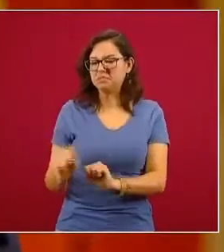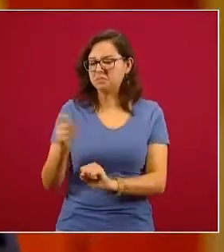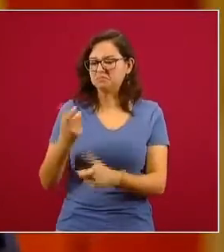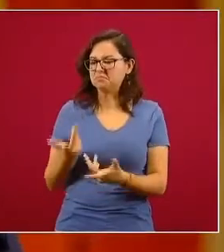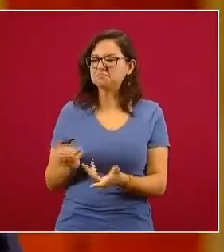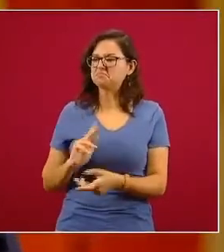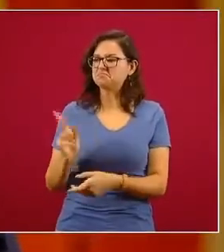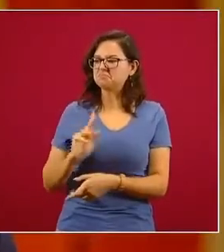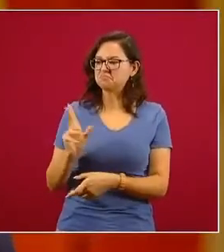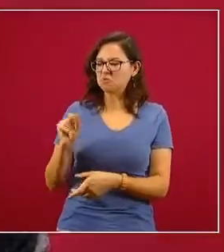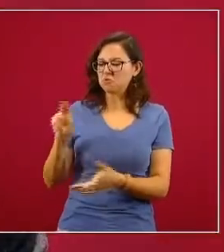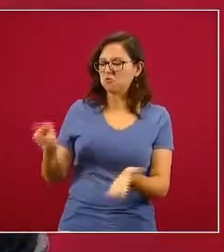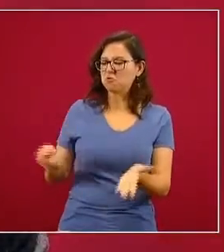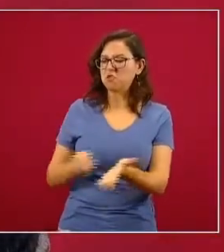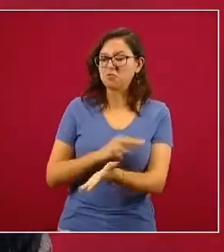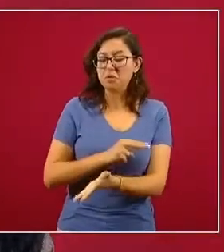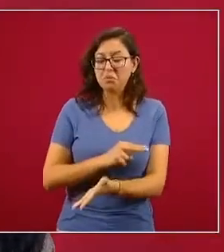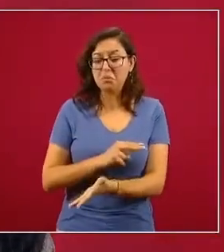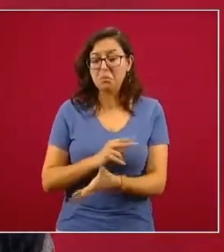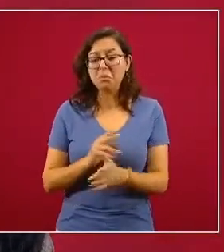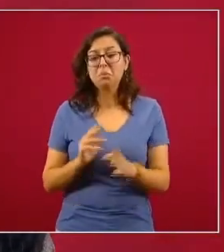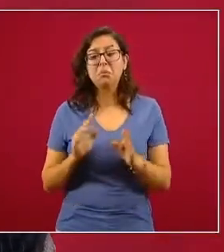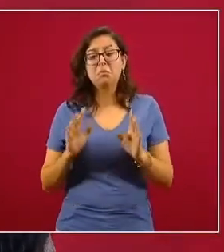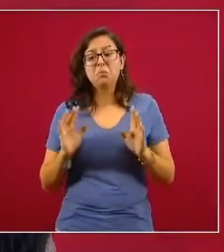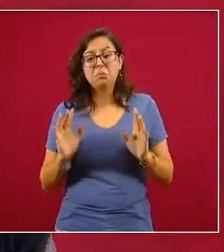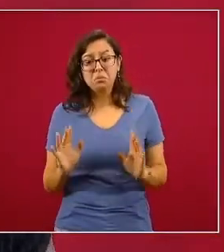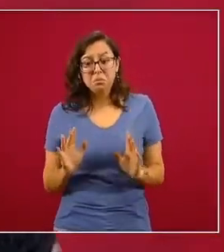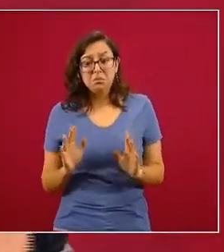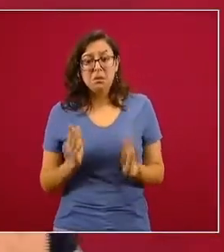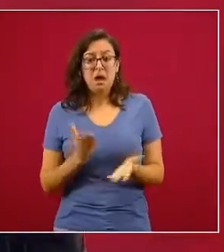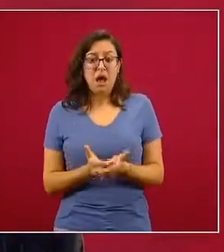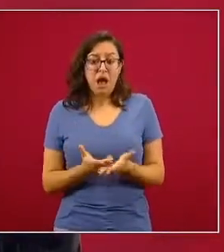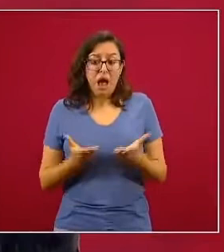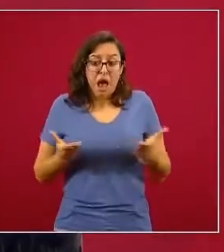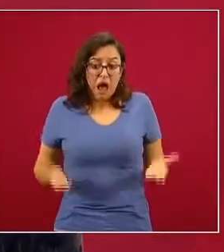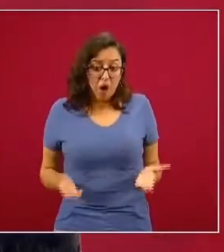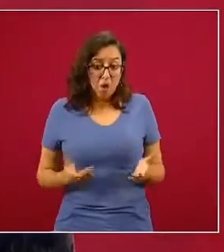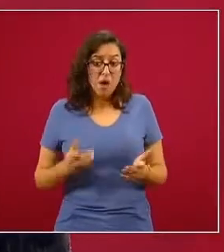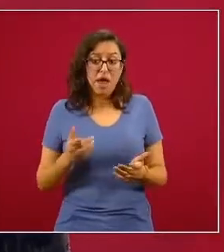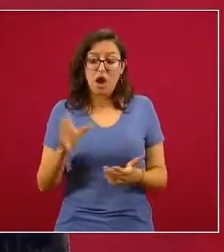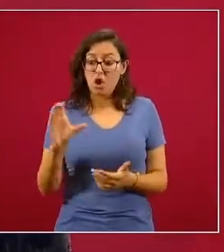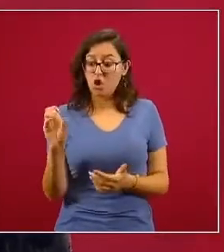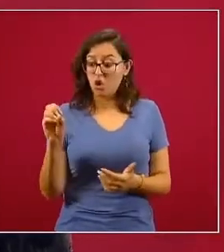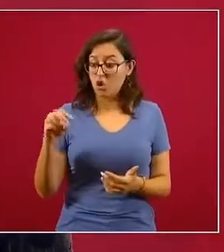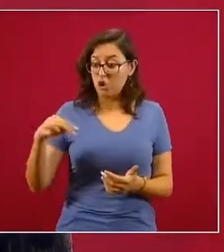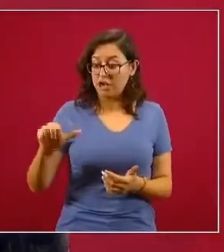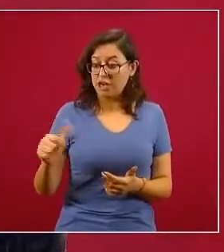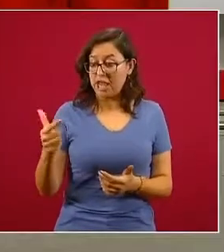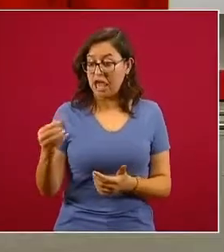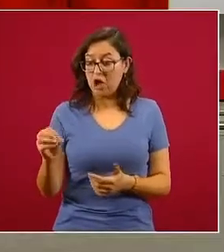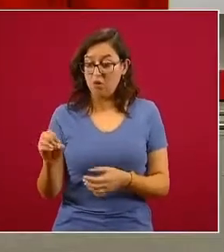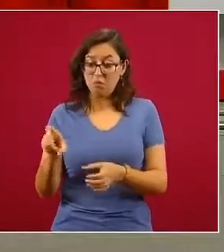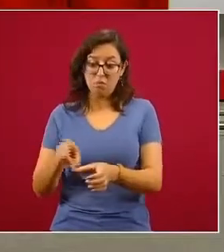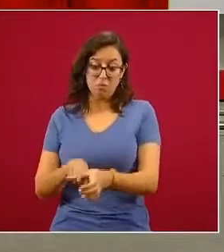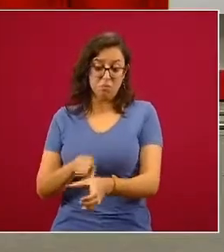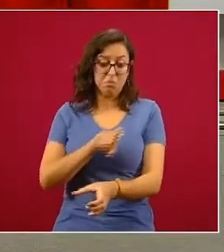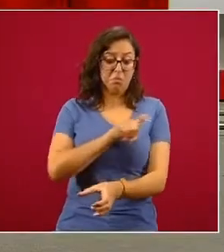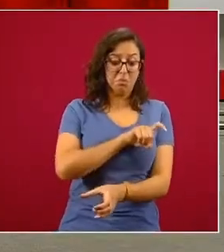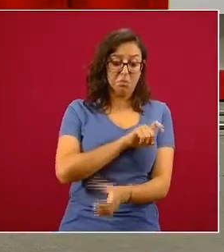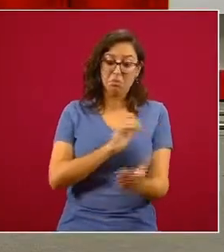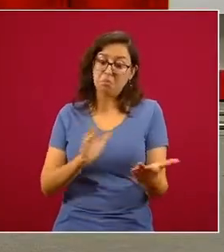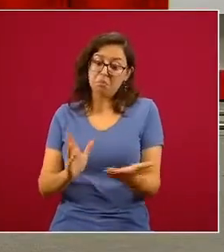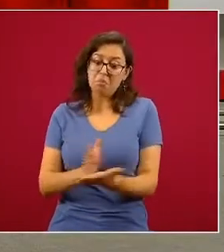del mismo, podría ser que eso es la misma motivación que hoy tienen para